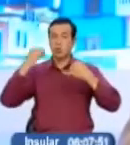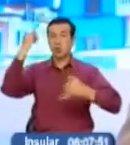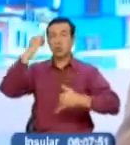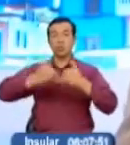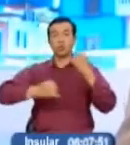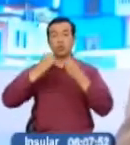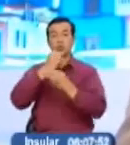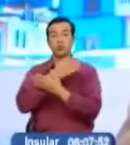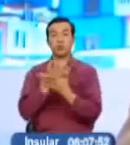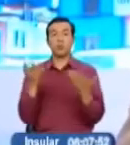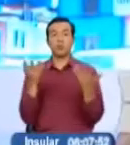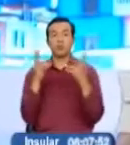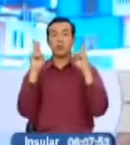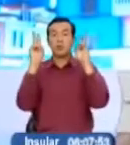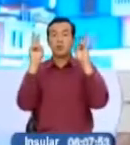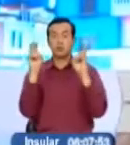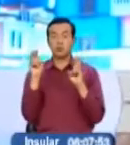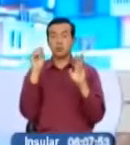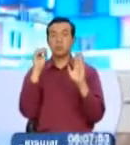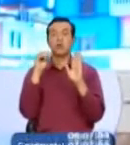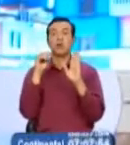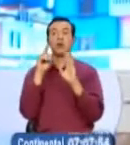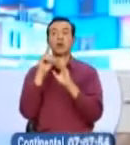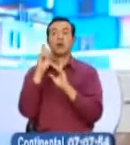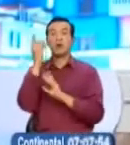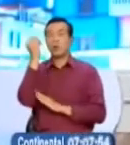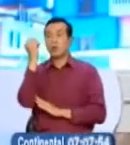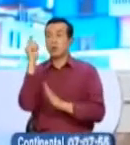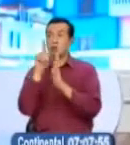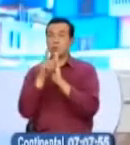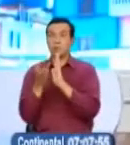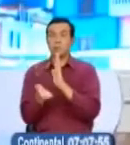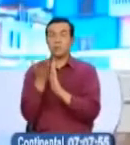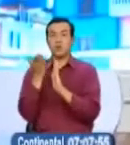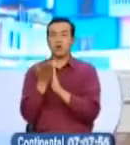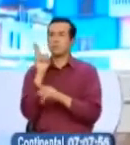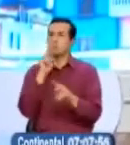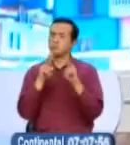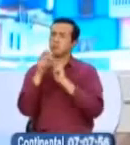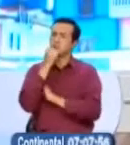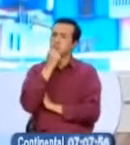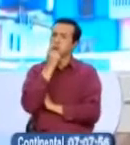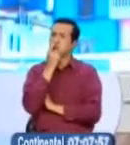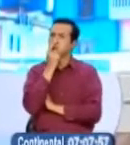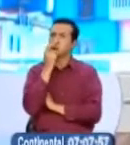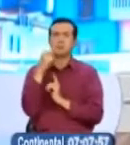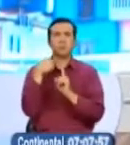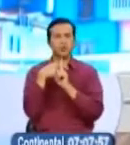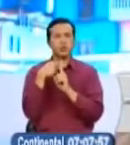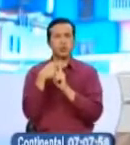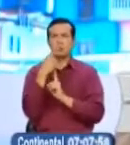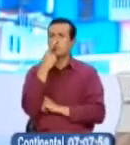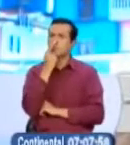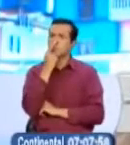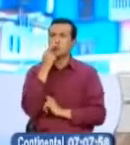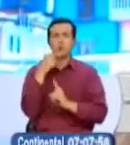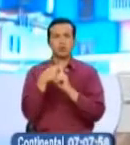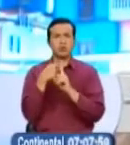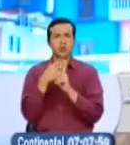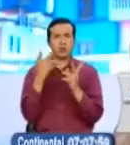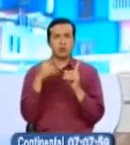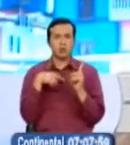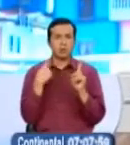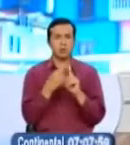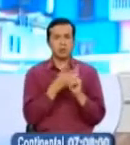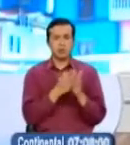informe sobre la evolución del crédito de los depósitos en el país y se observan cosas interesantes y muy buenas para los ecuatorianos. La